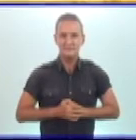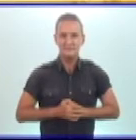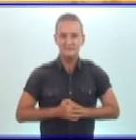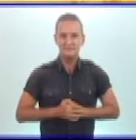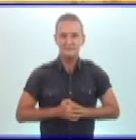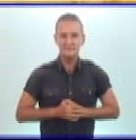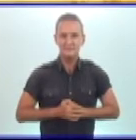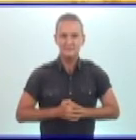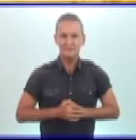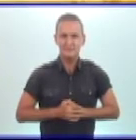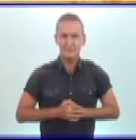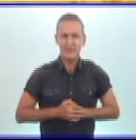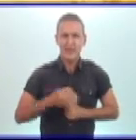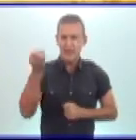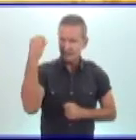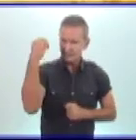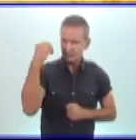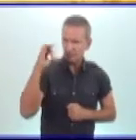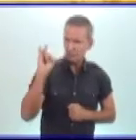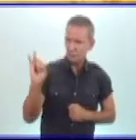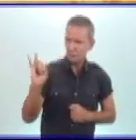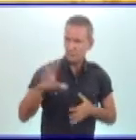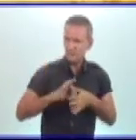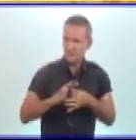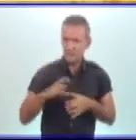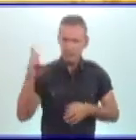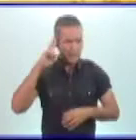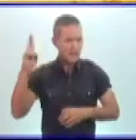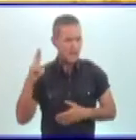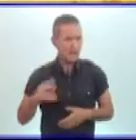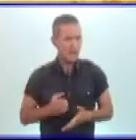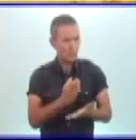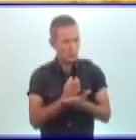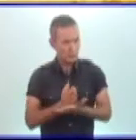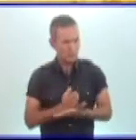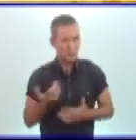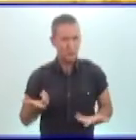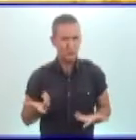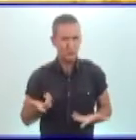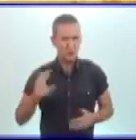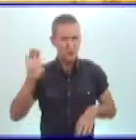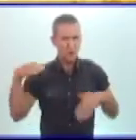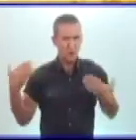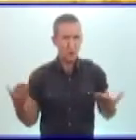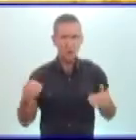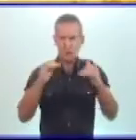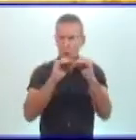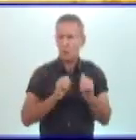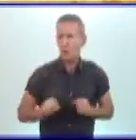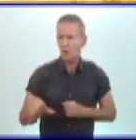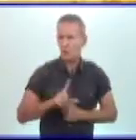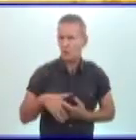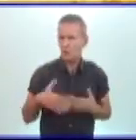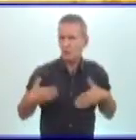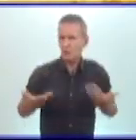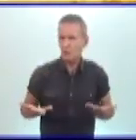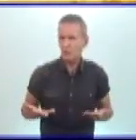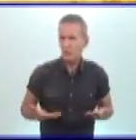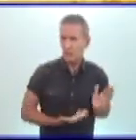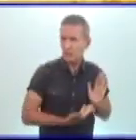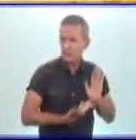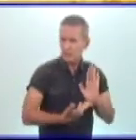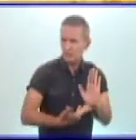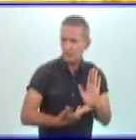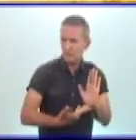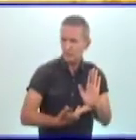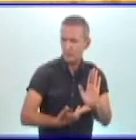A propósito de séptimo grado, ¿recuerdan lo que estudiamos? ¿Cuáles fueron las sociedades que presentamos?